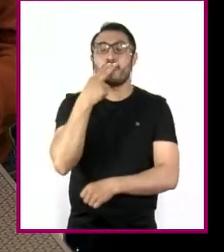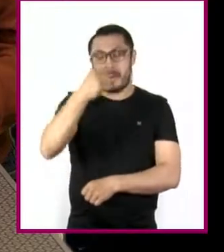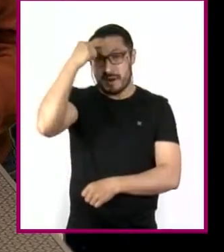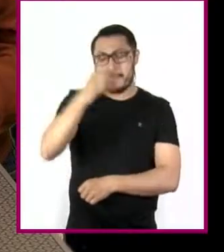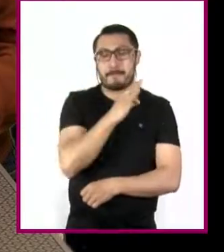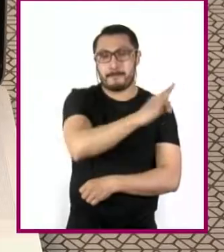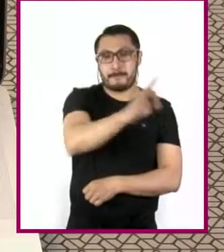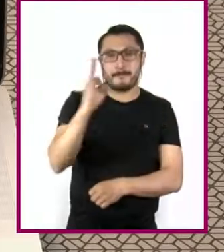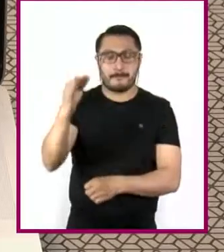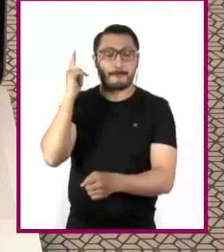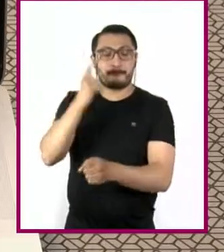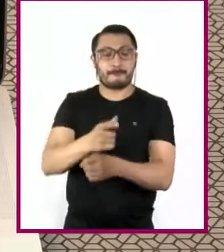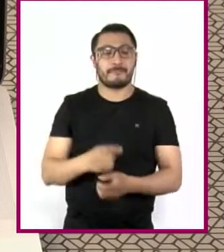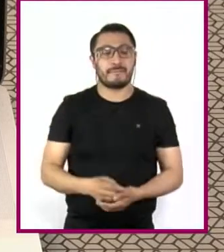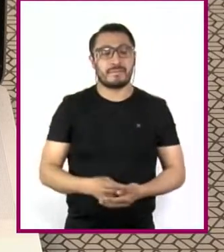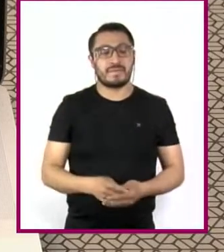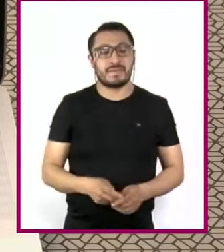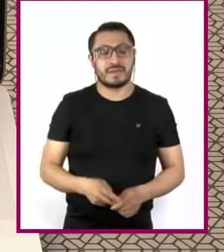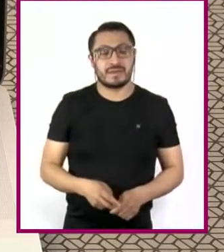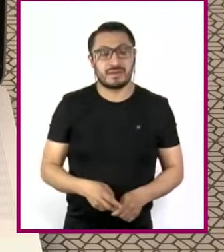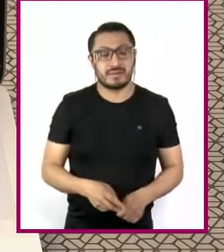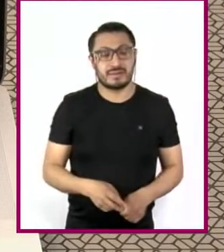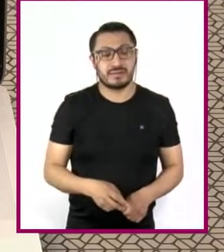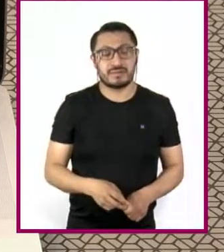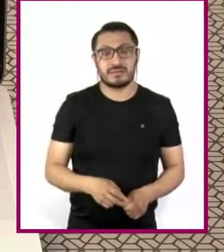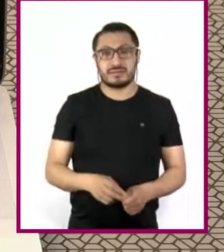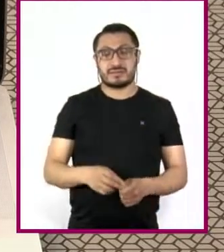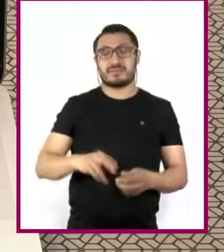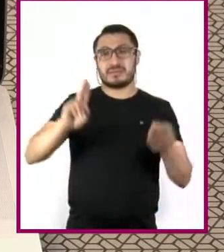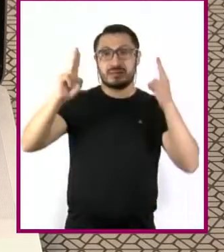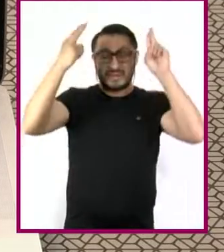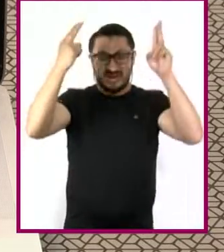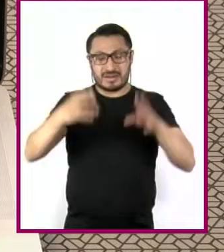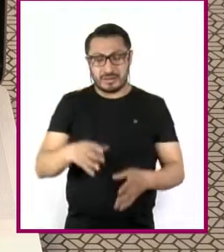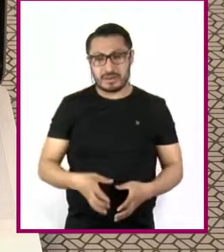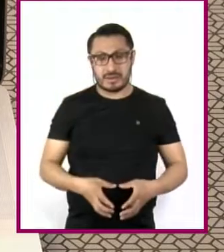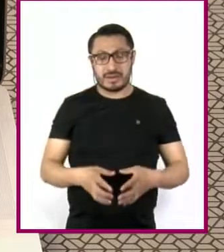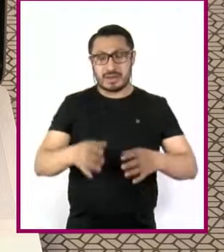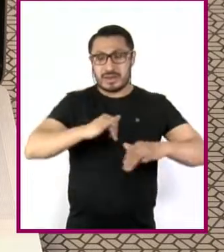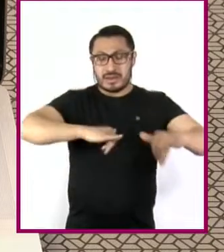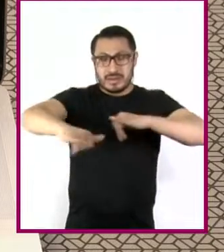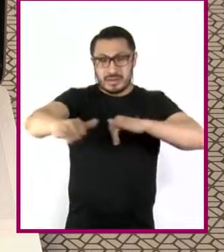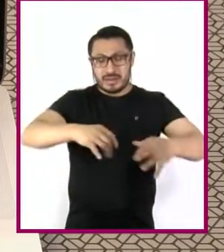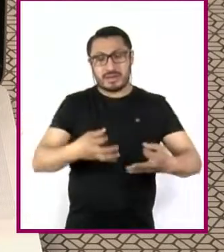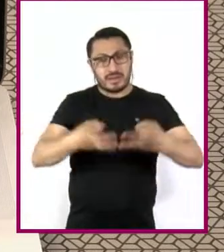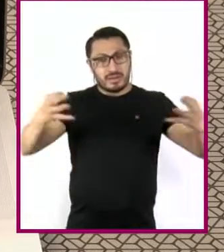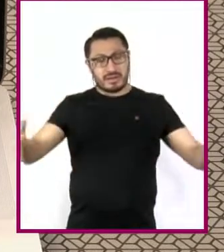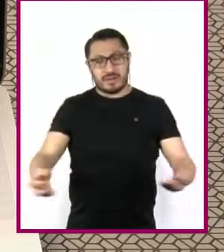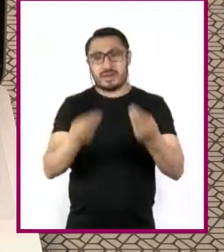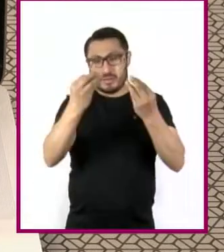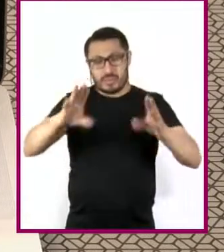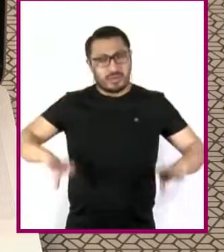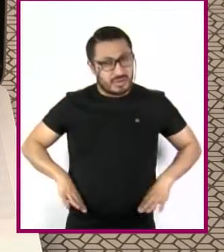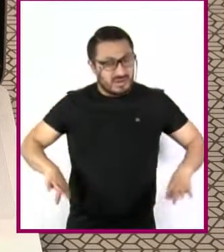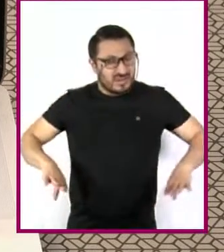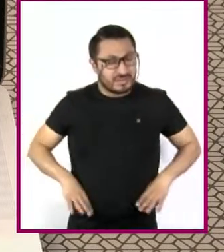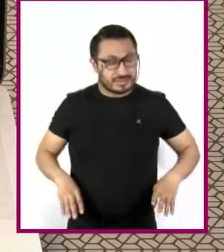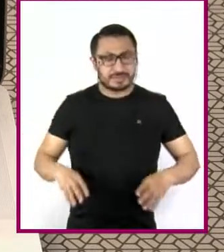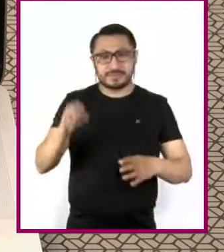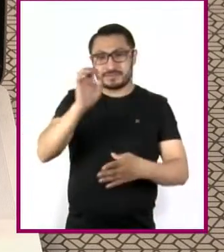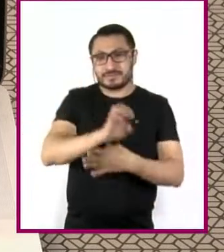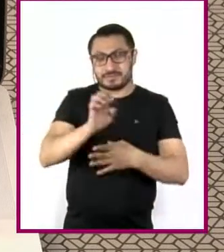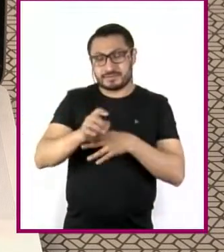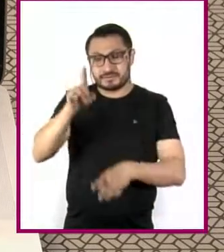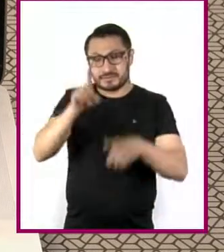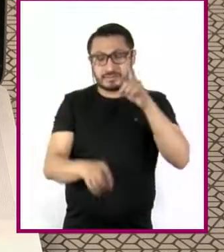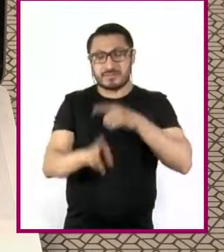datar materiales? Pues la atmósfera y la corteza terrestre están compuestas por gran cantidad de elementos, entonces en dependencia del rayo